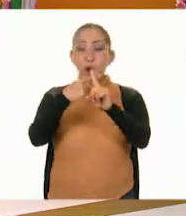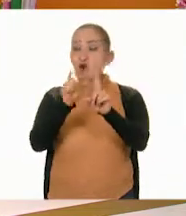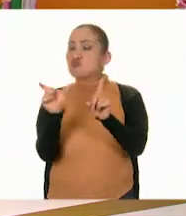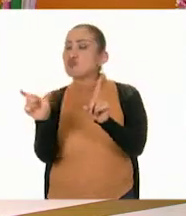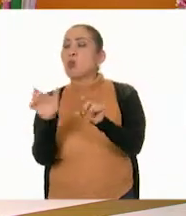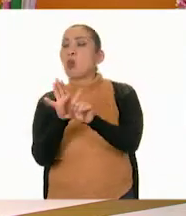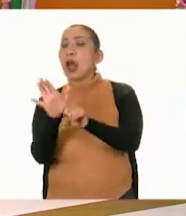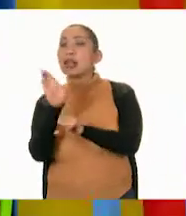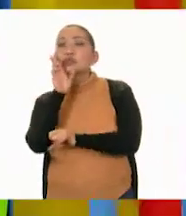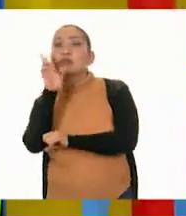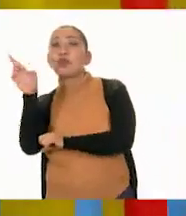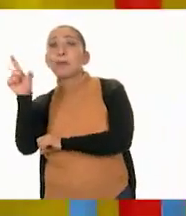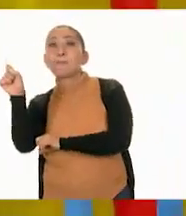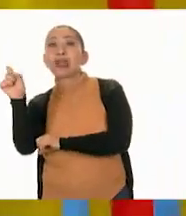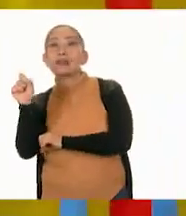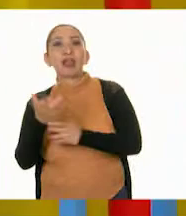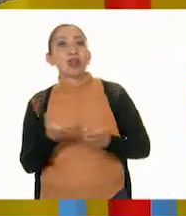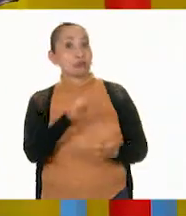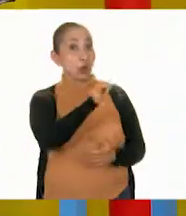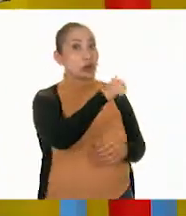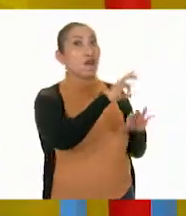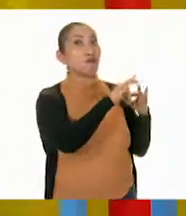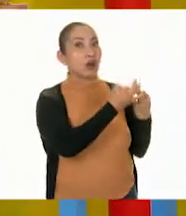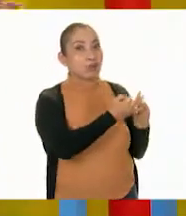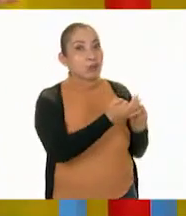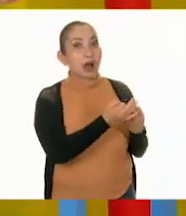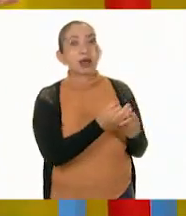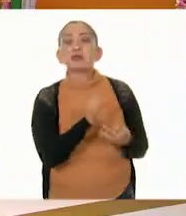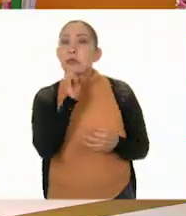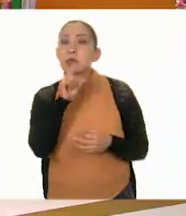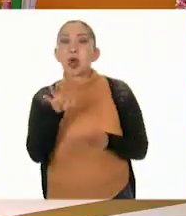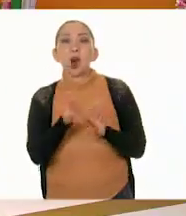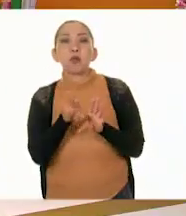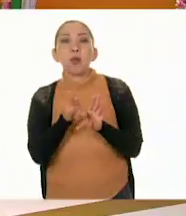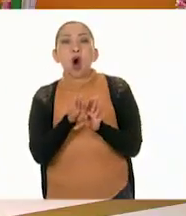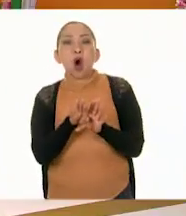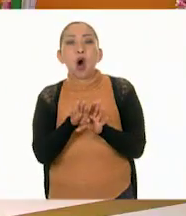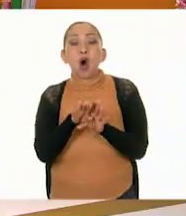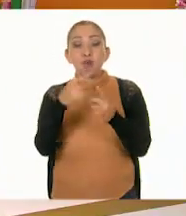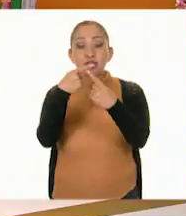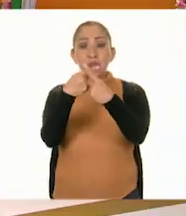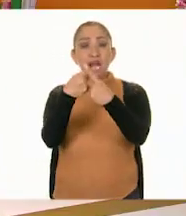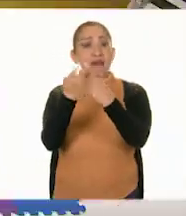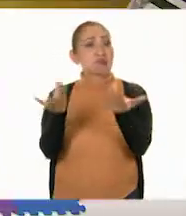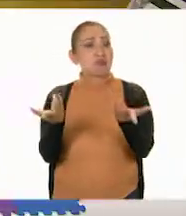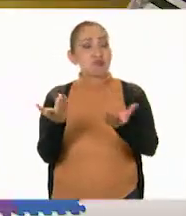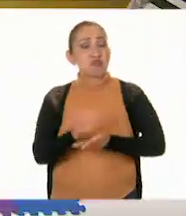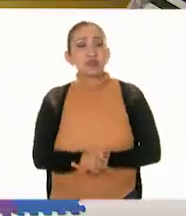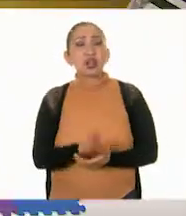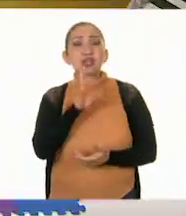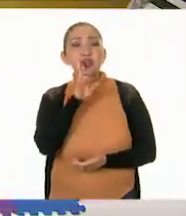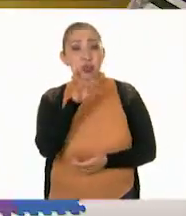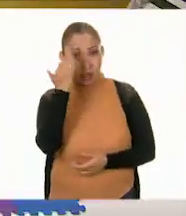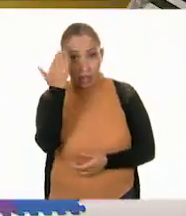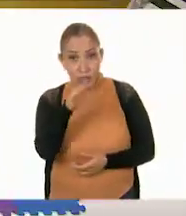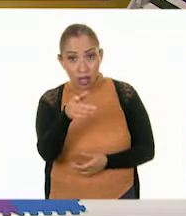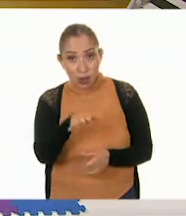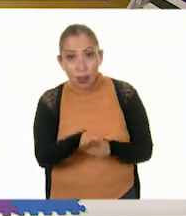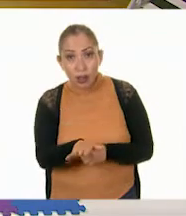dé 20. ¡Oh! Esa es otra manera, profe Lalo. Eso sería también como una forma de la multiplicación. ¿Y cuánto es el resultado? ¿Ya lo